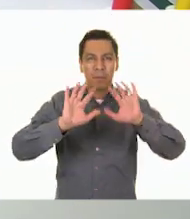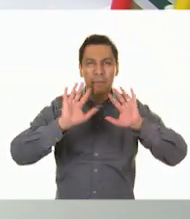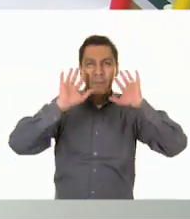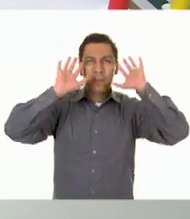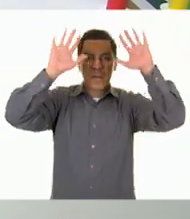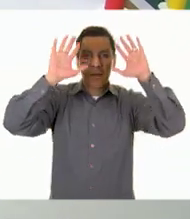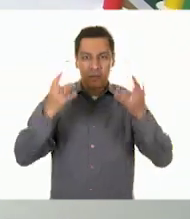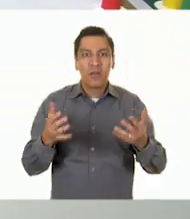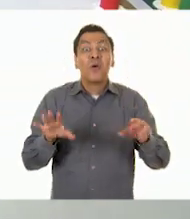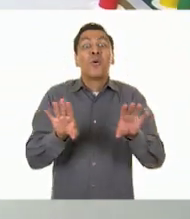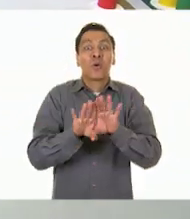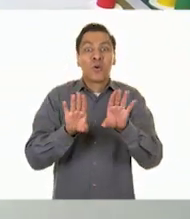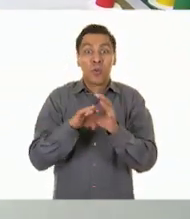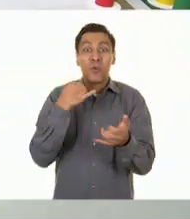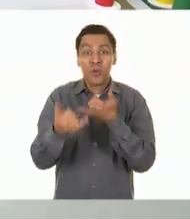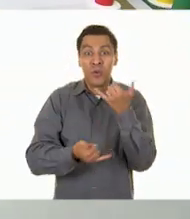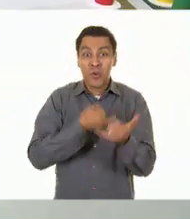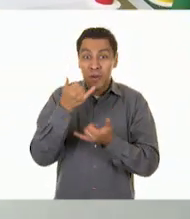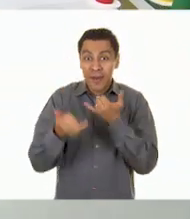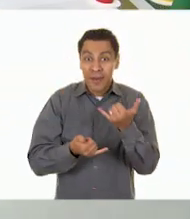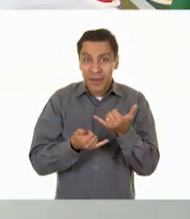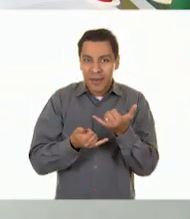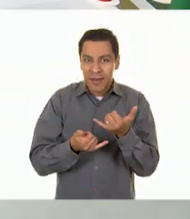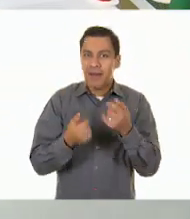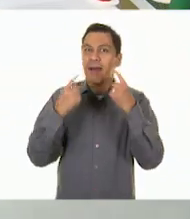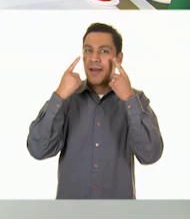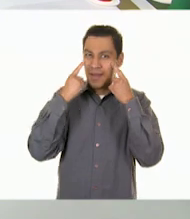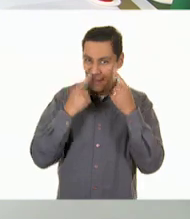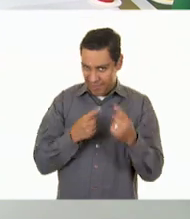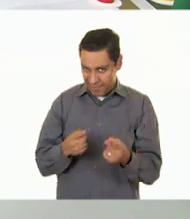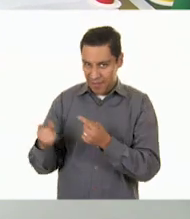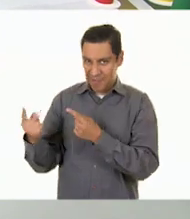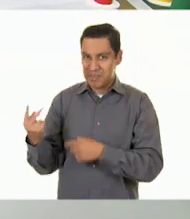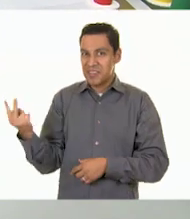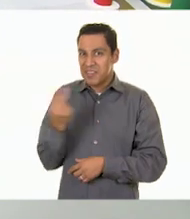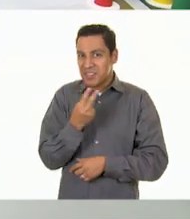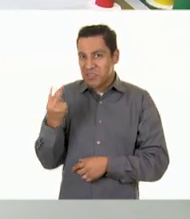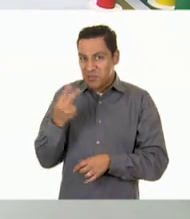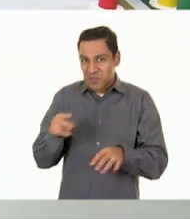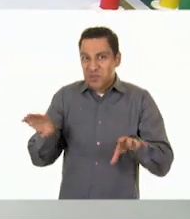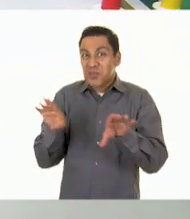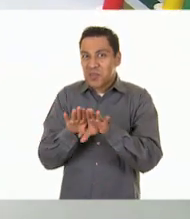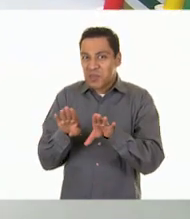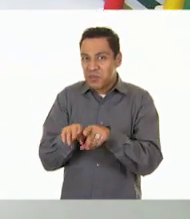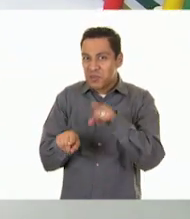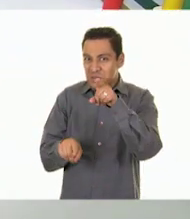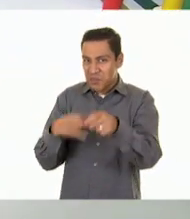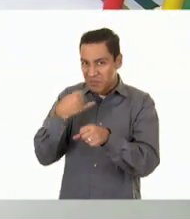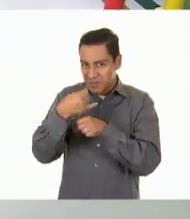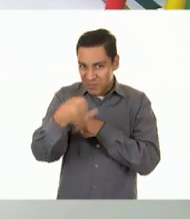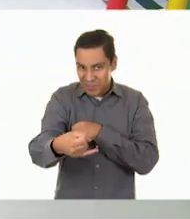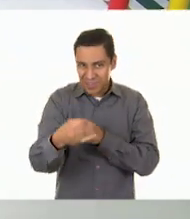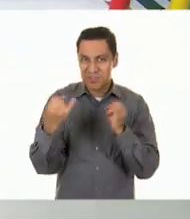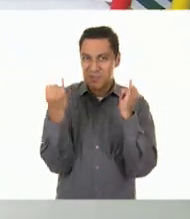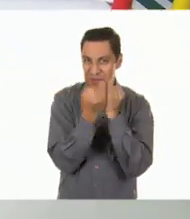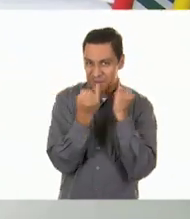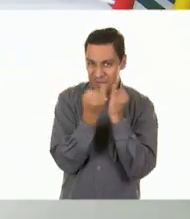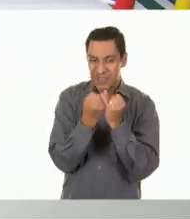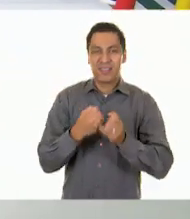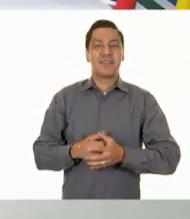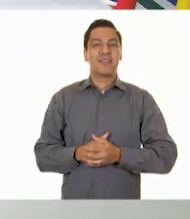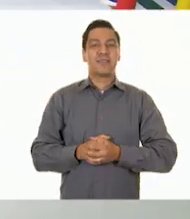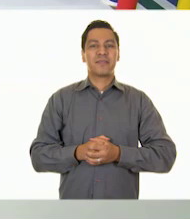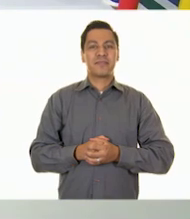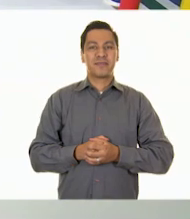por el globo y después militar y empiecen a rebotar el globo con sus